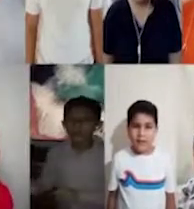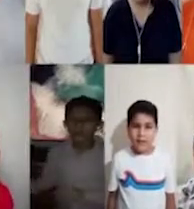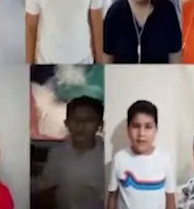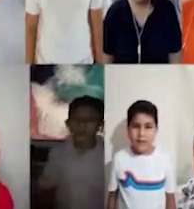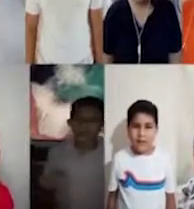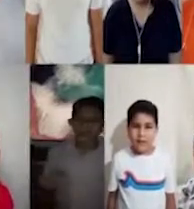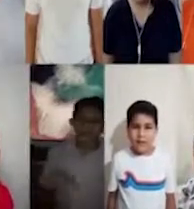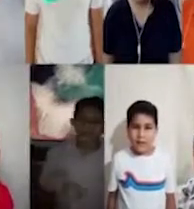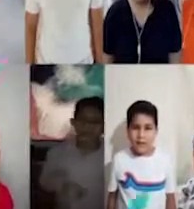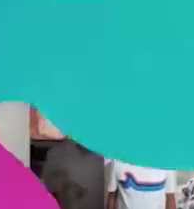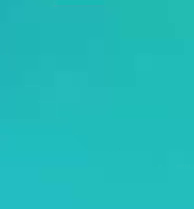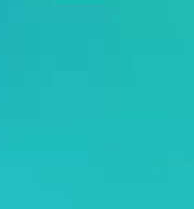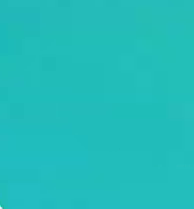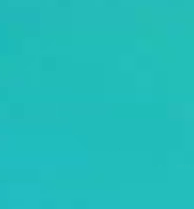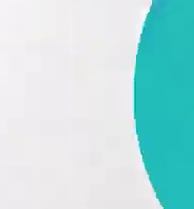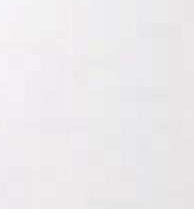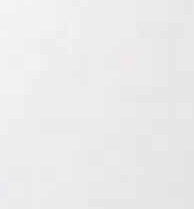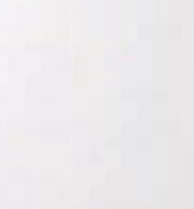no